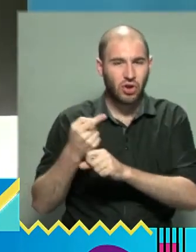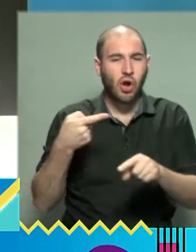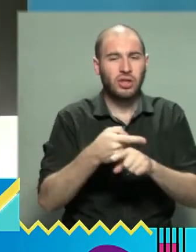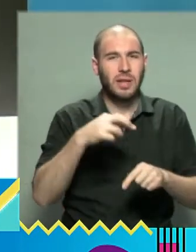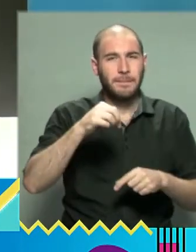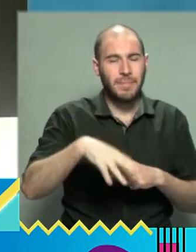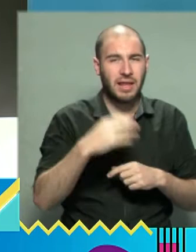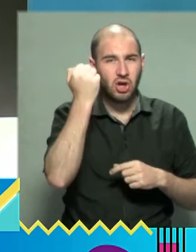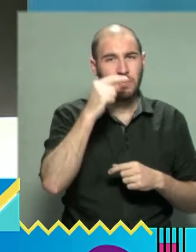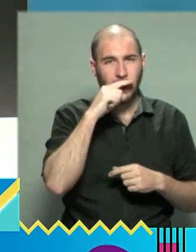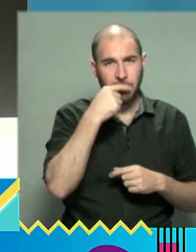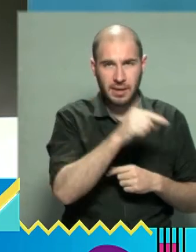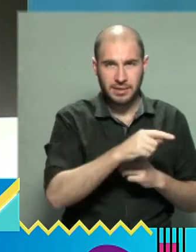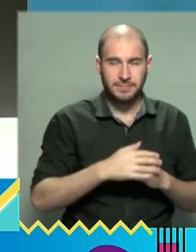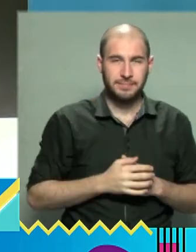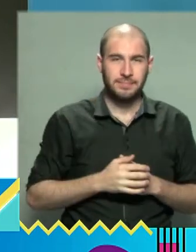de las políticas económicas de Macri,